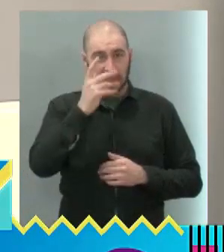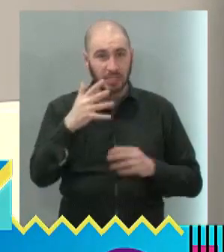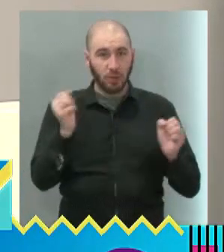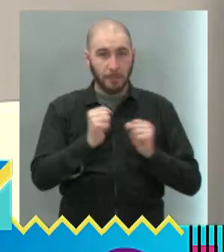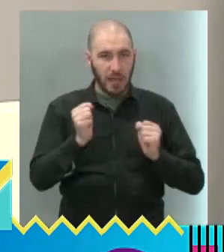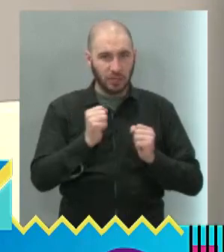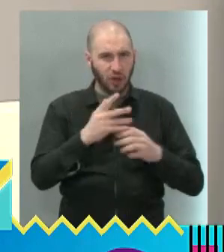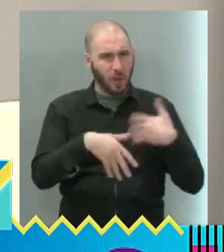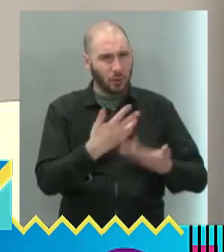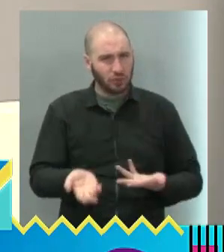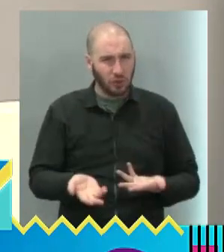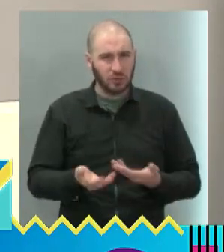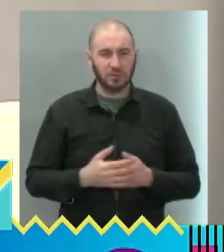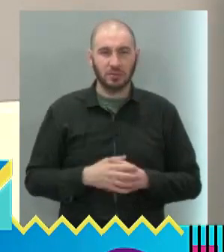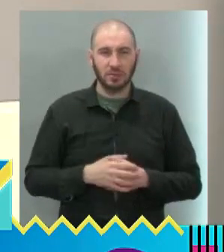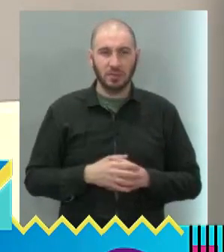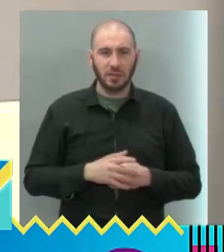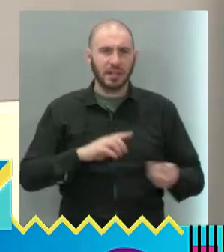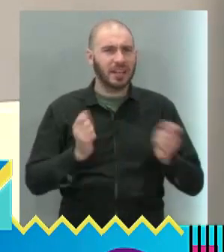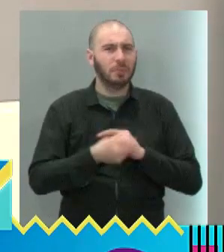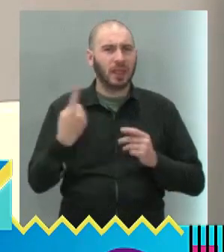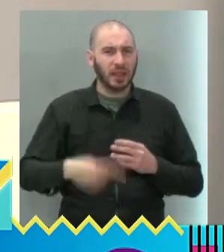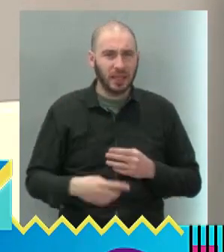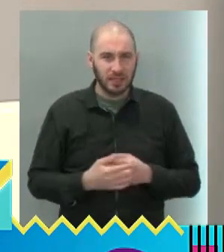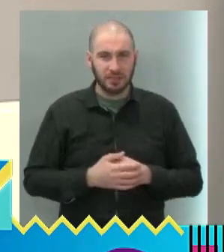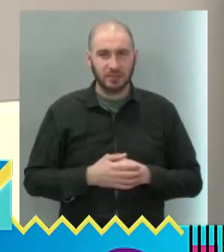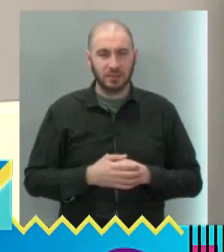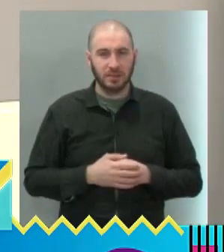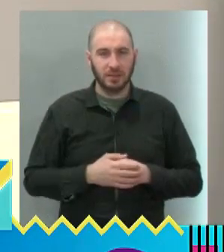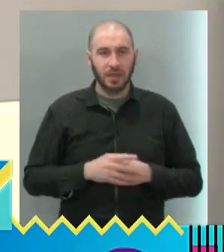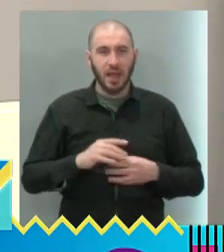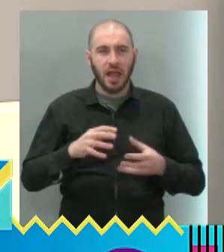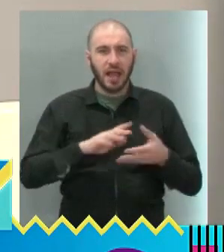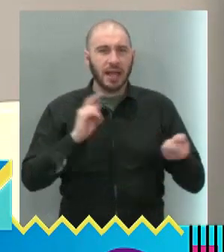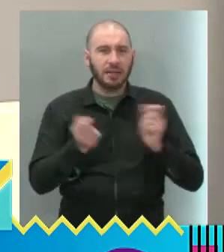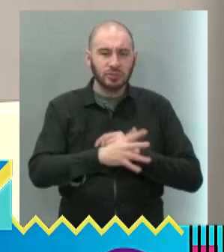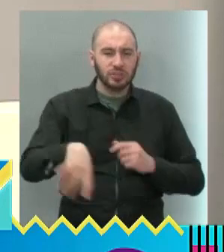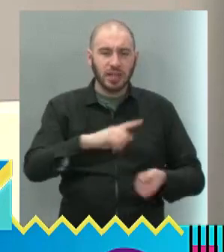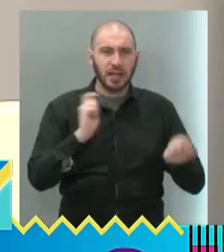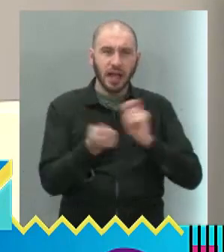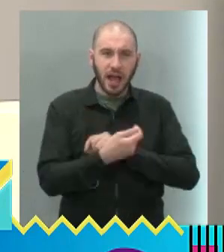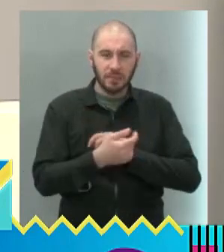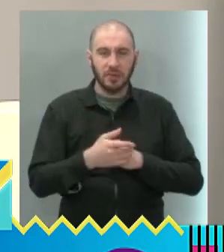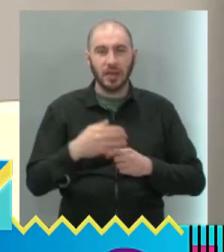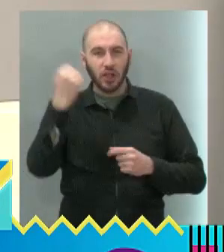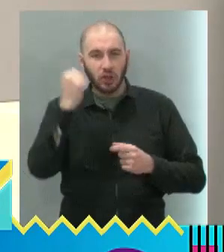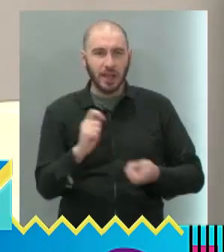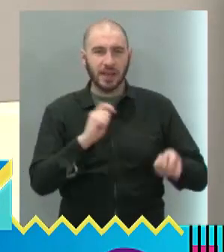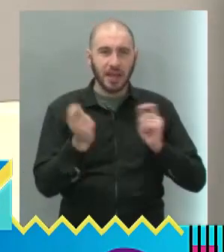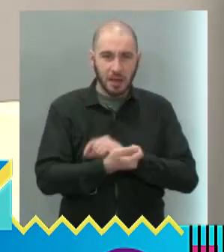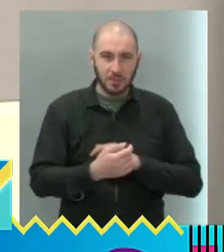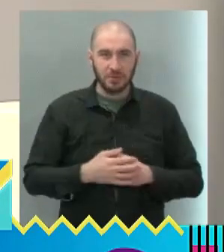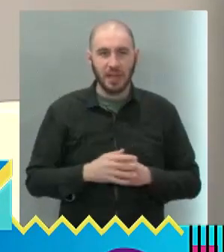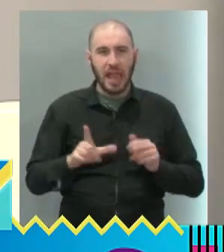de mayo una revolución. ¿Qué cambió? Hubo un cambio social, hubo cambios económicos.